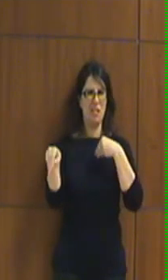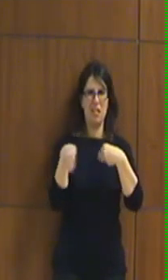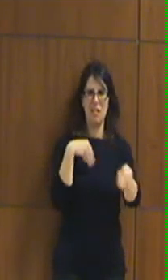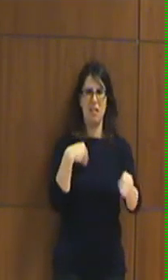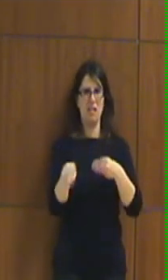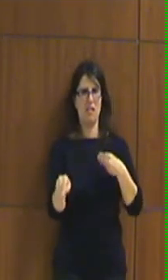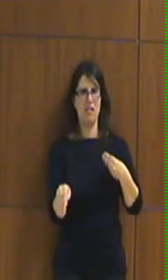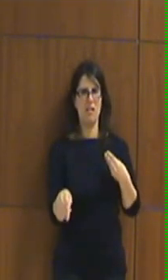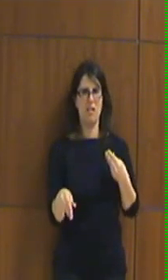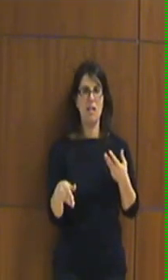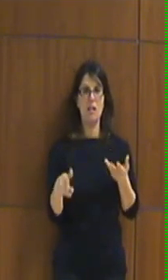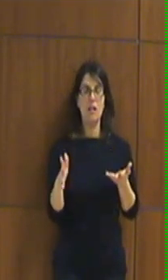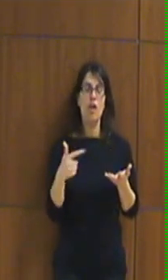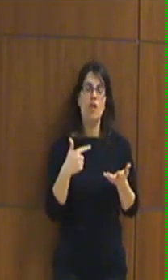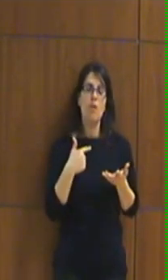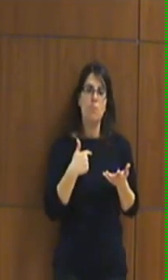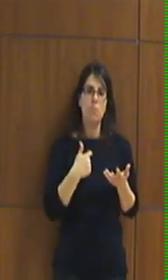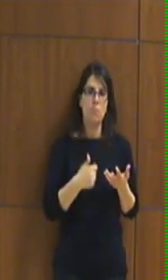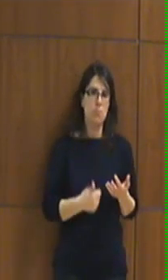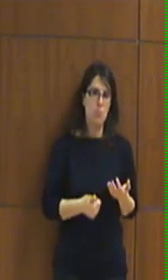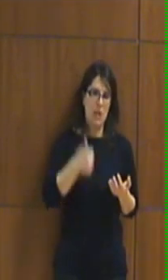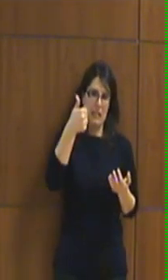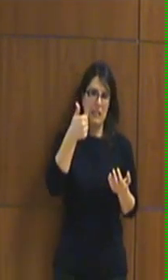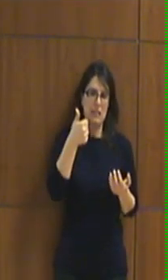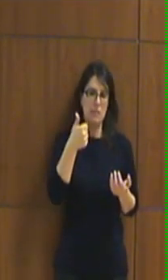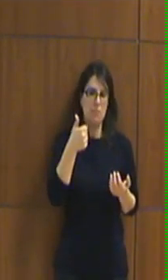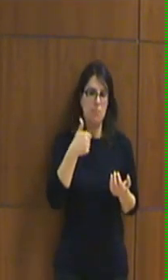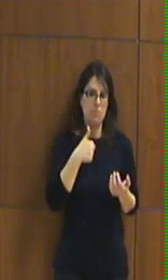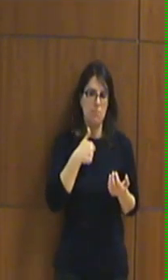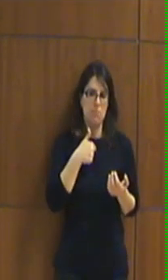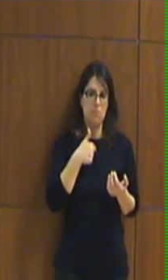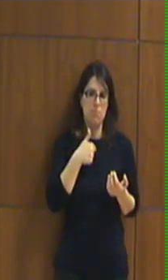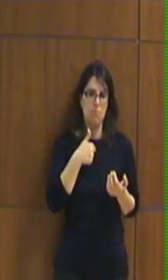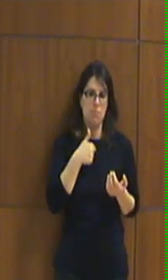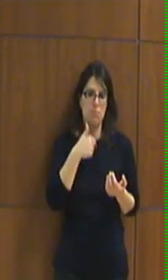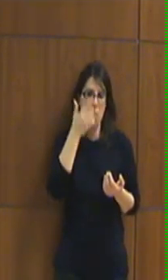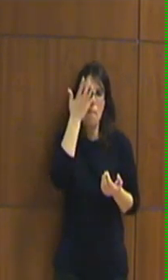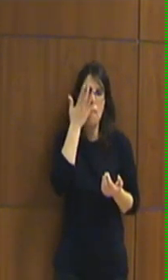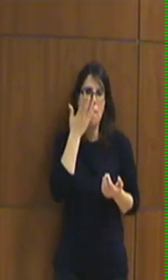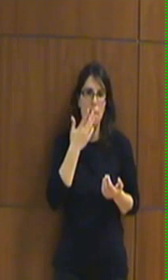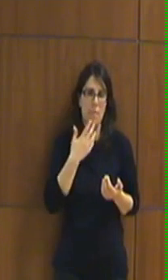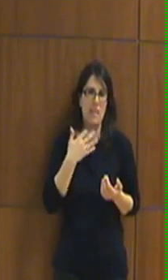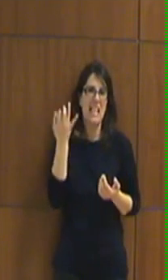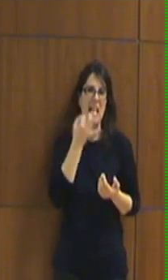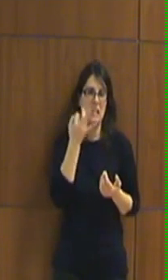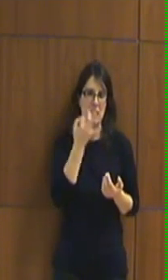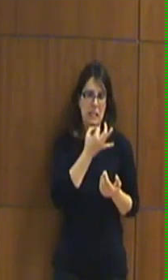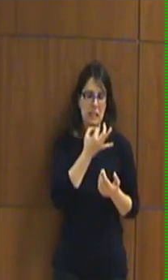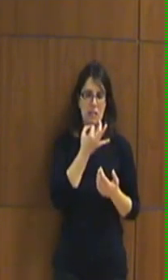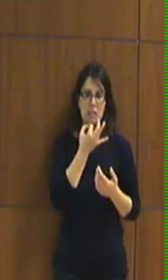soy más amigo también de ser propositivo, en el sentido de que